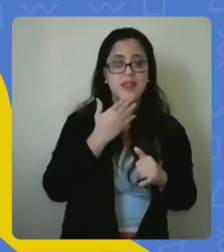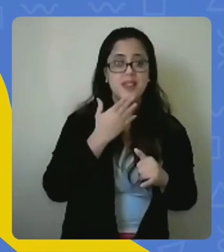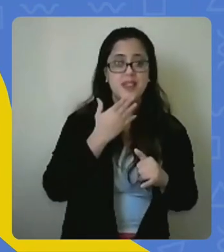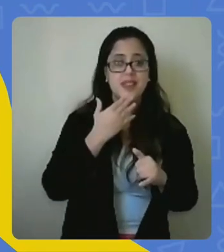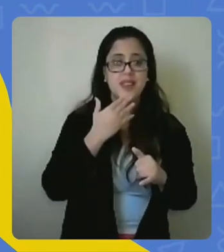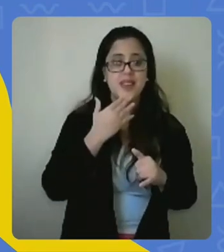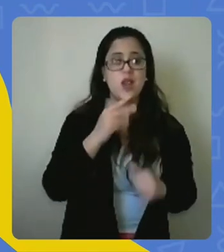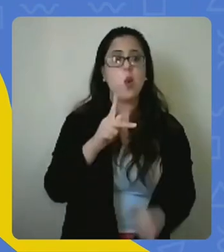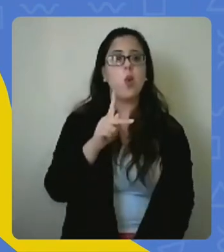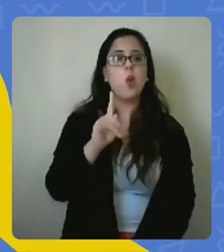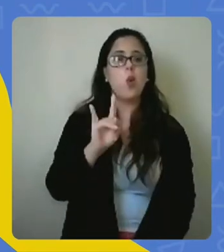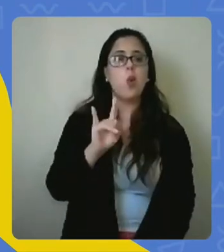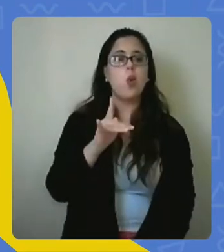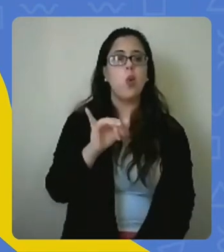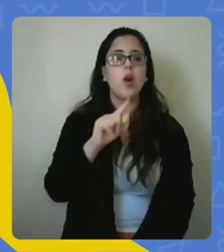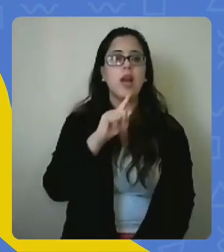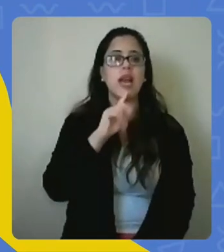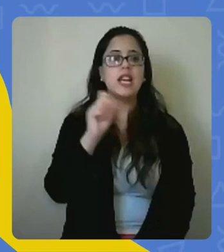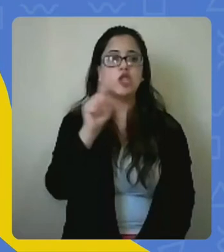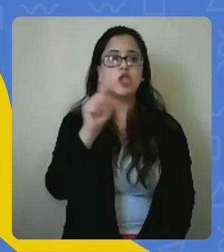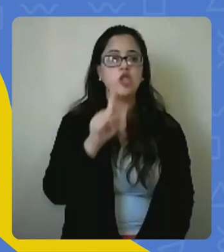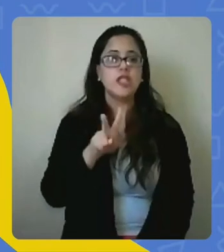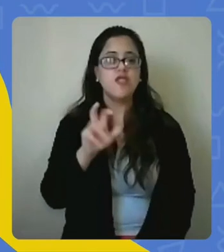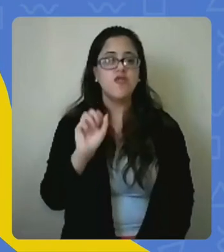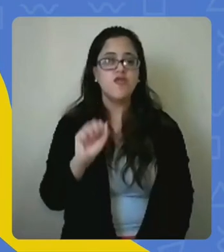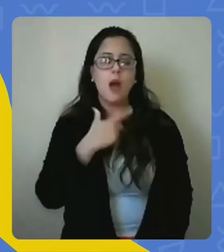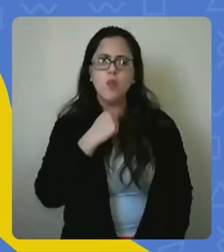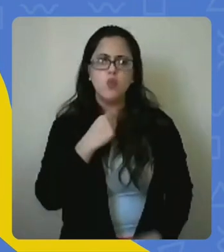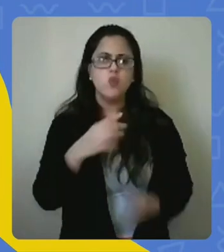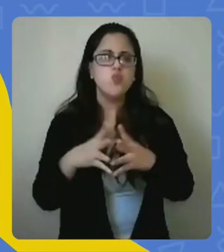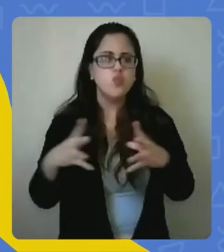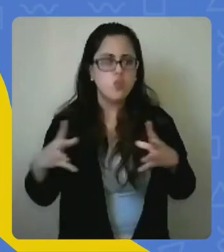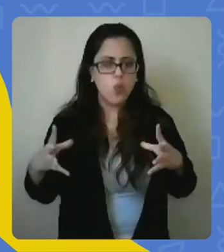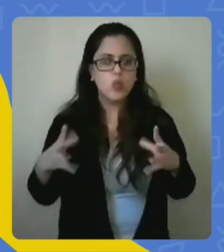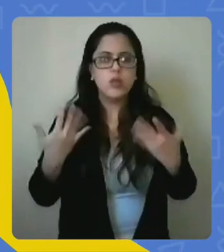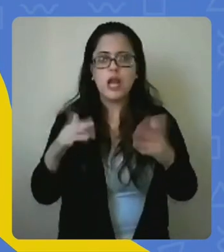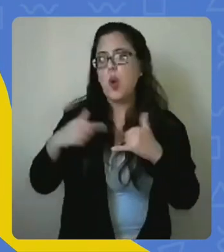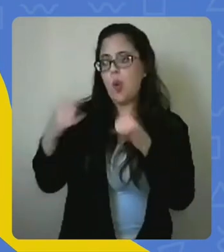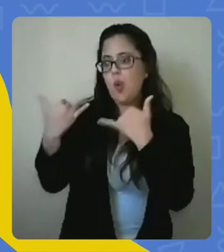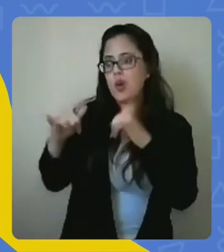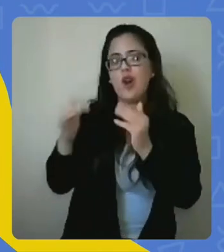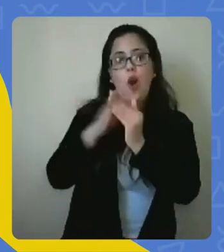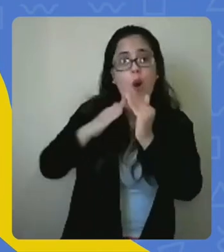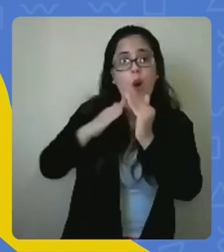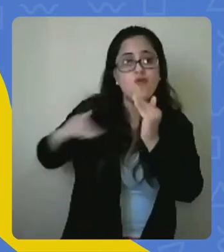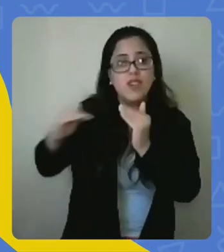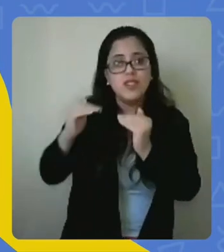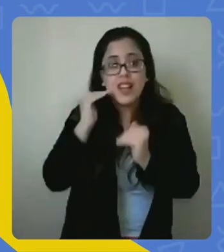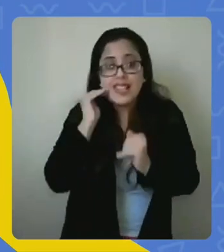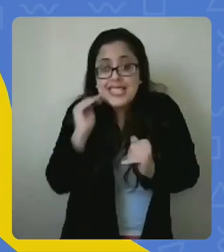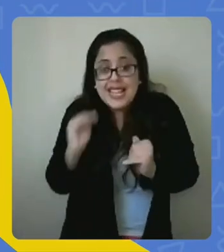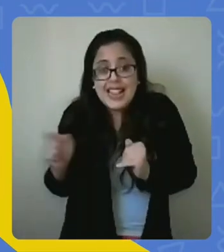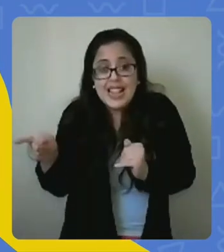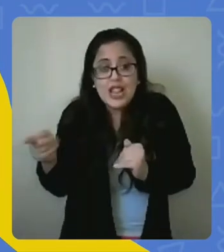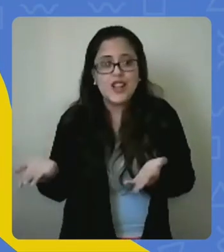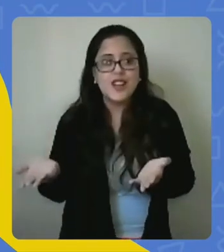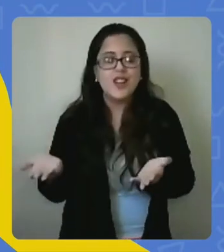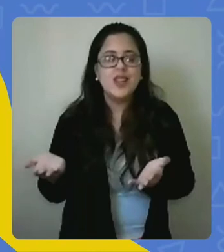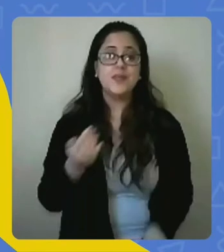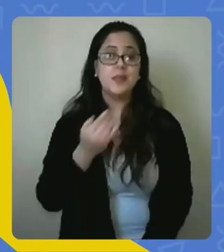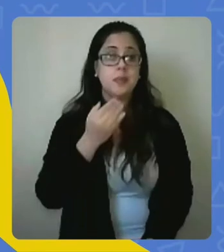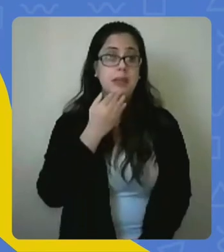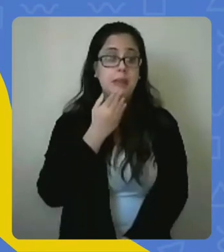va, y me gustó mucho, lo jugué con mis vecinos chiquititos, y claro, yo